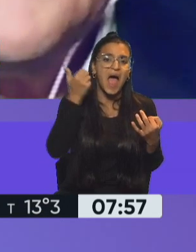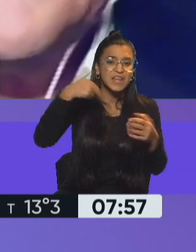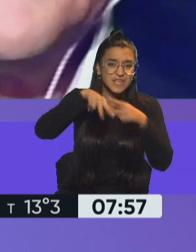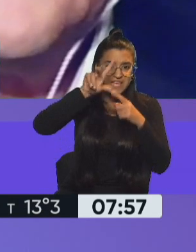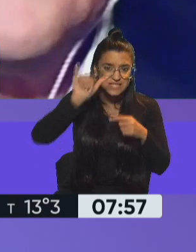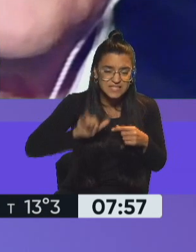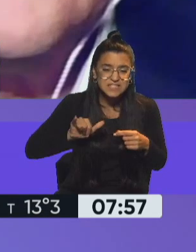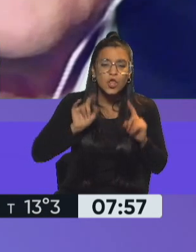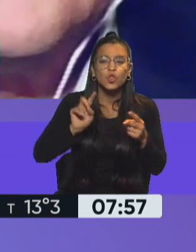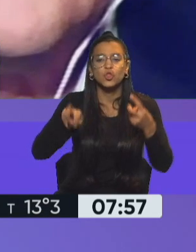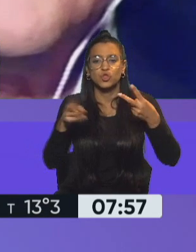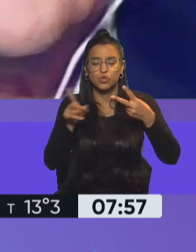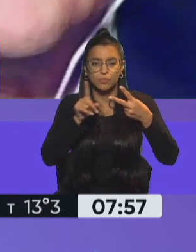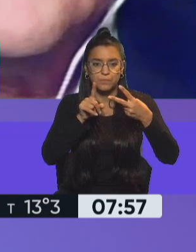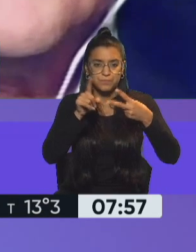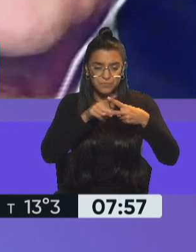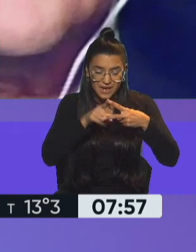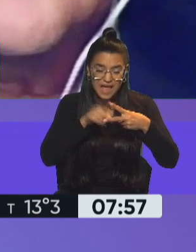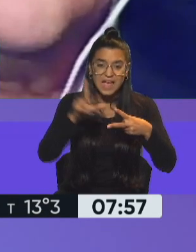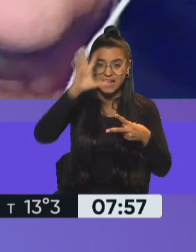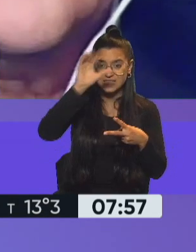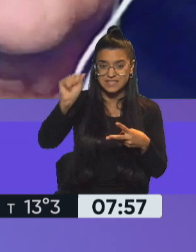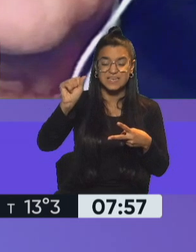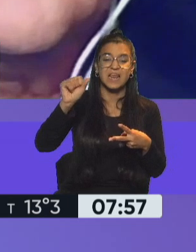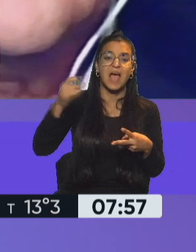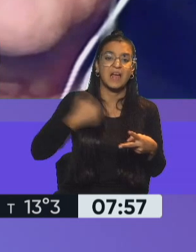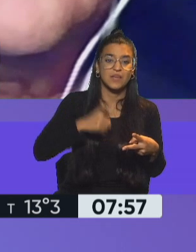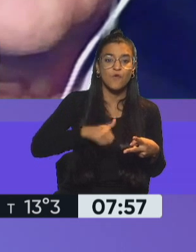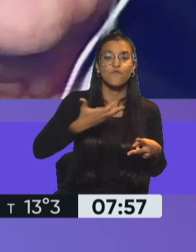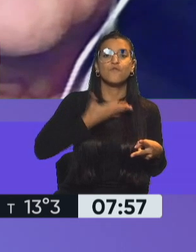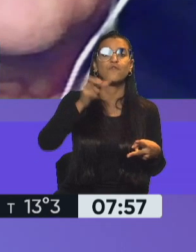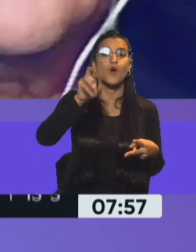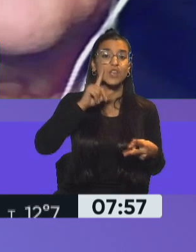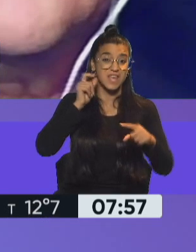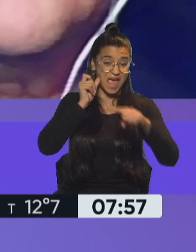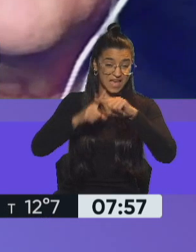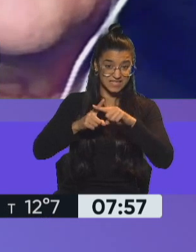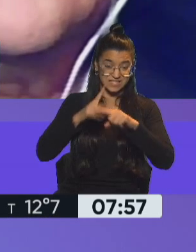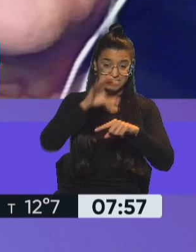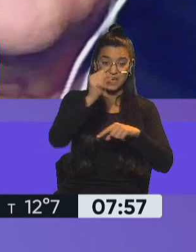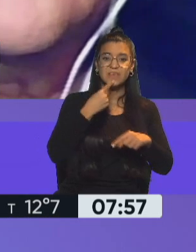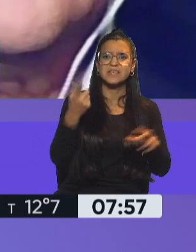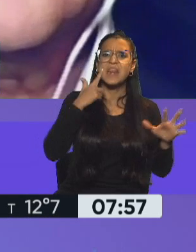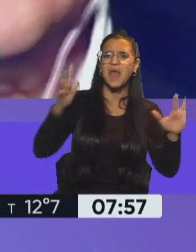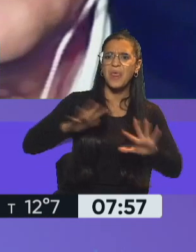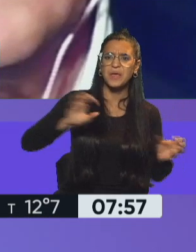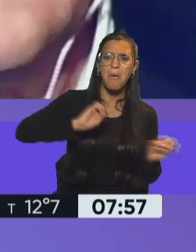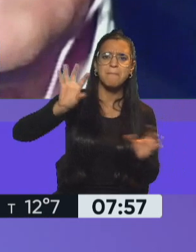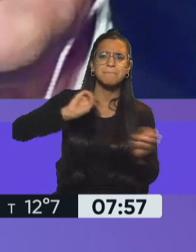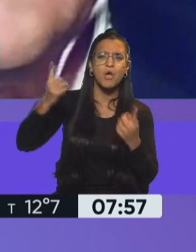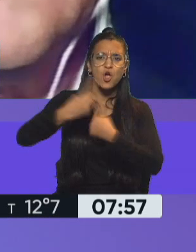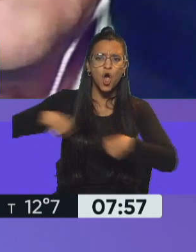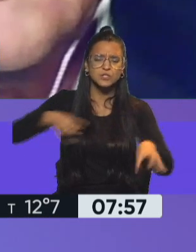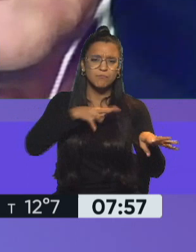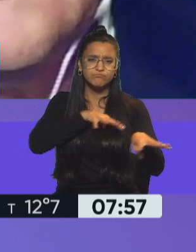dos más. La Cancillería Argentina, a través del ex canciller Forís, señaló que no tiene nada que ver con el envío de este material